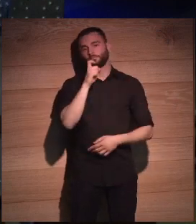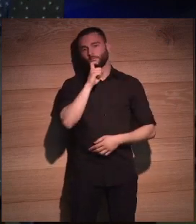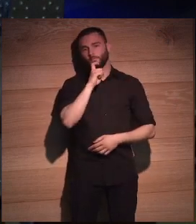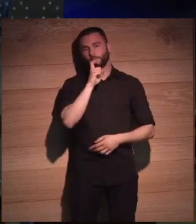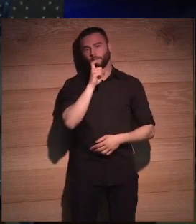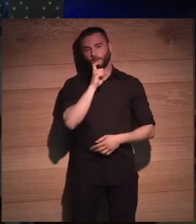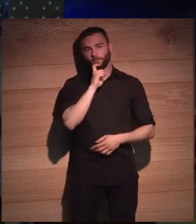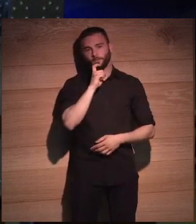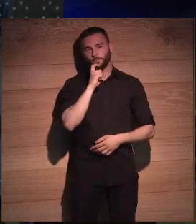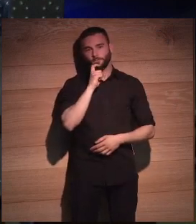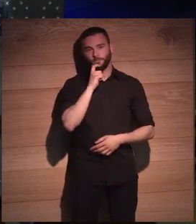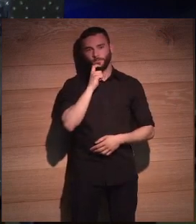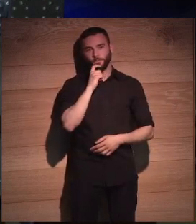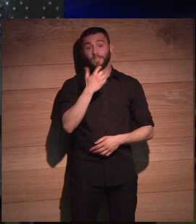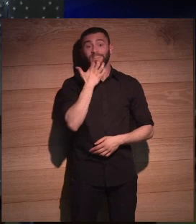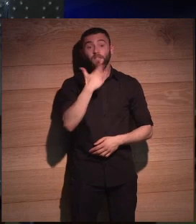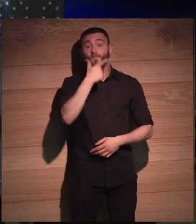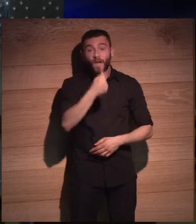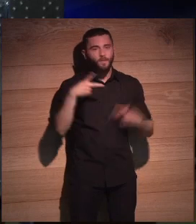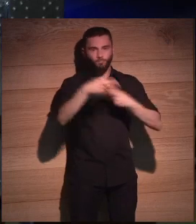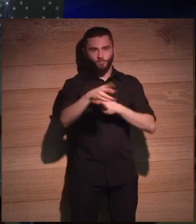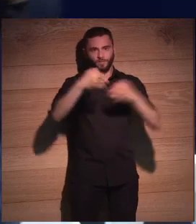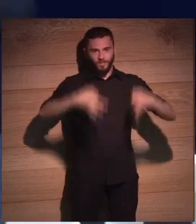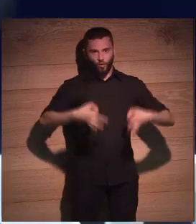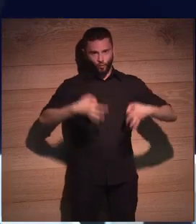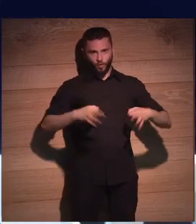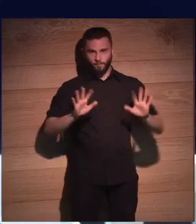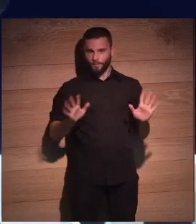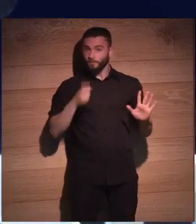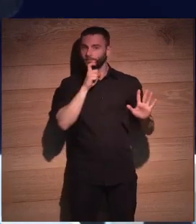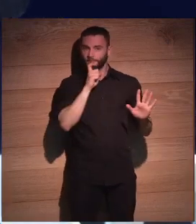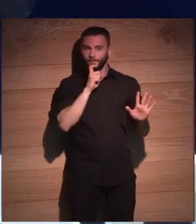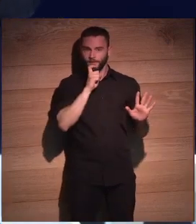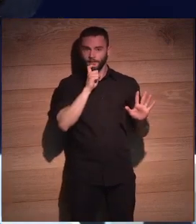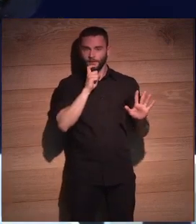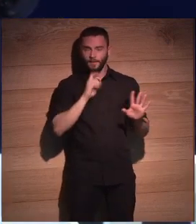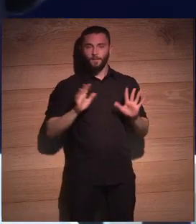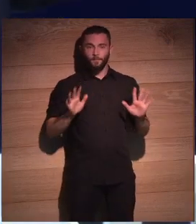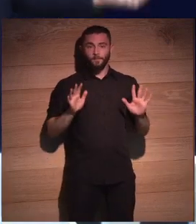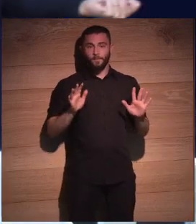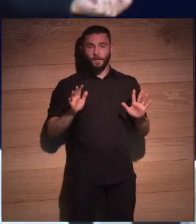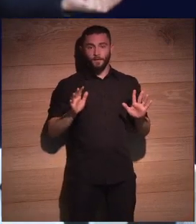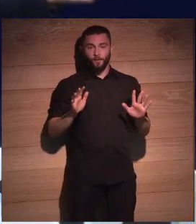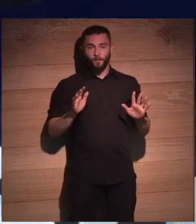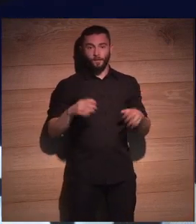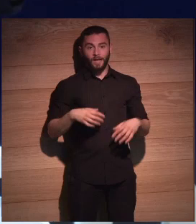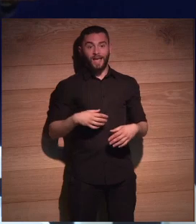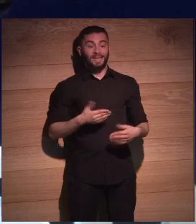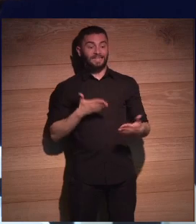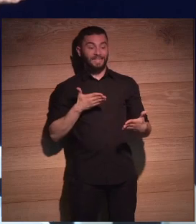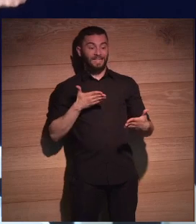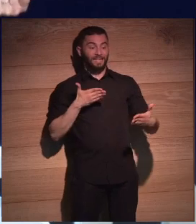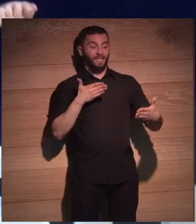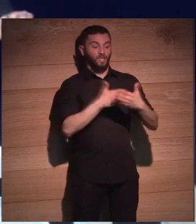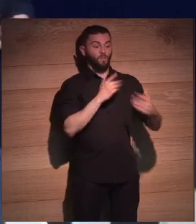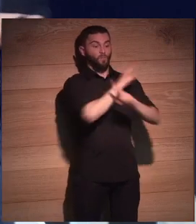fuera fácil, se hubiera hecho. Estoy totalmente convencido. Pero la línea que distingue eso sobre la censura es muy